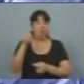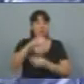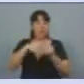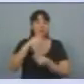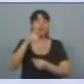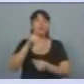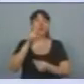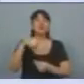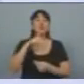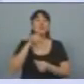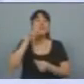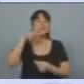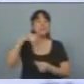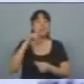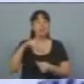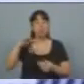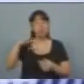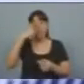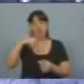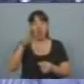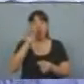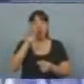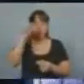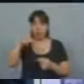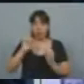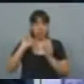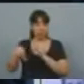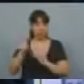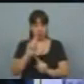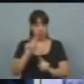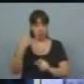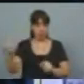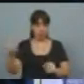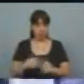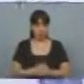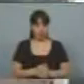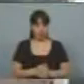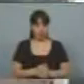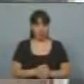confirmado. Esto va en sintonía con que podría ser Tomás Constantini. Estás hablando de cosas que no existen y que no